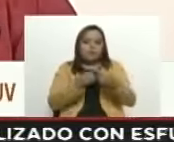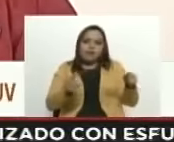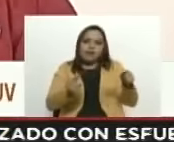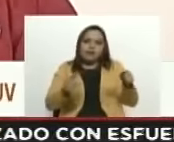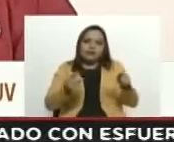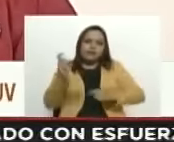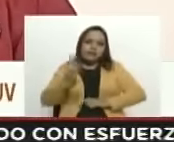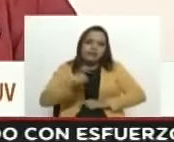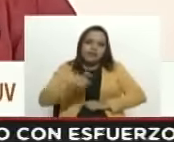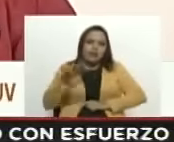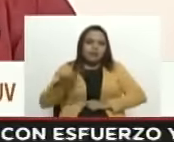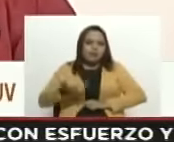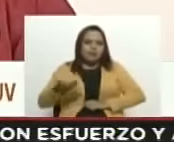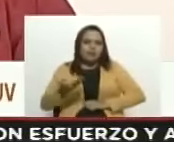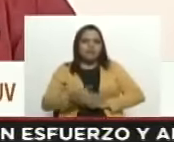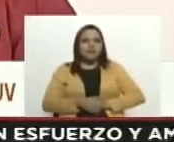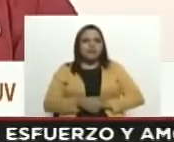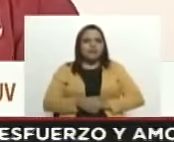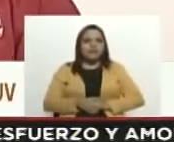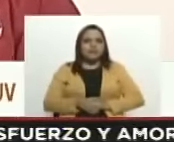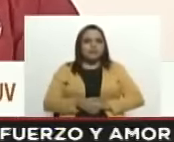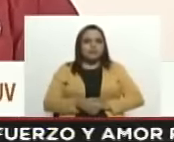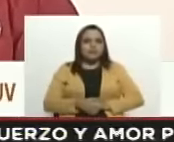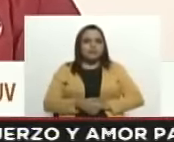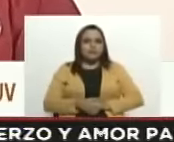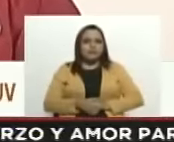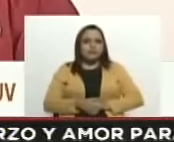sanciones para que la migración pueda disminuir.